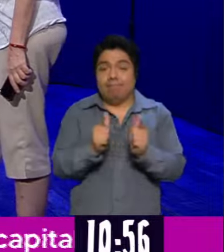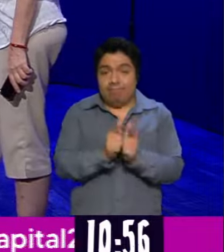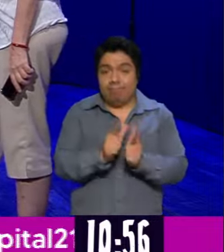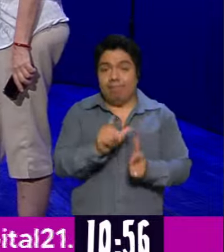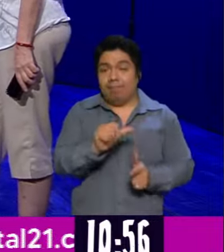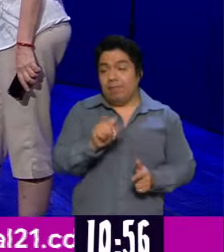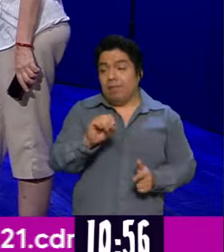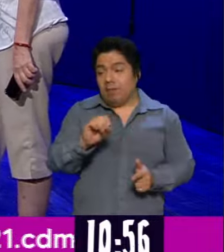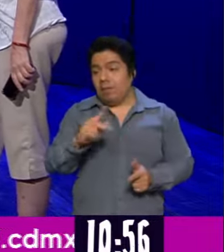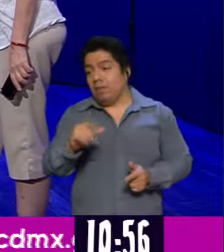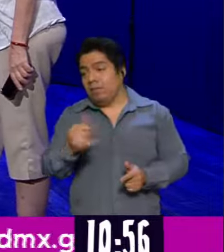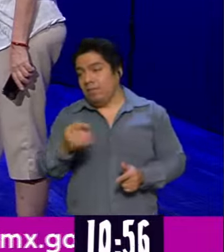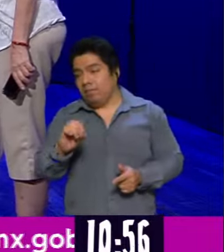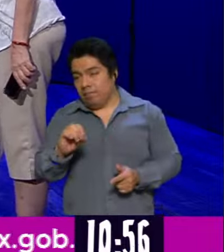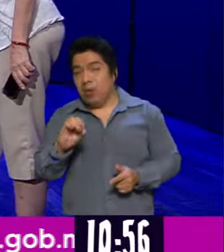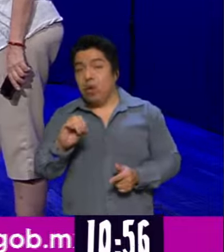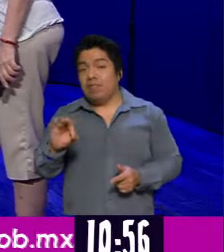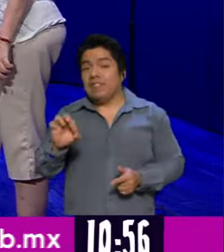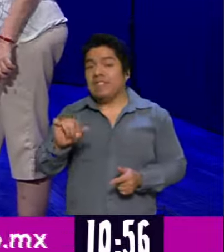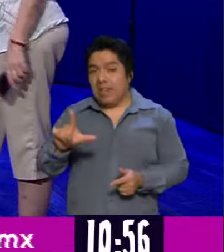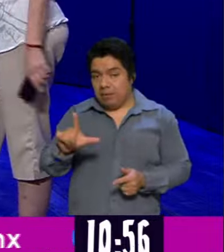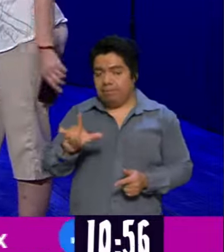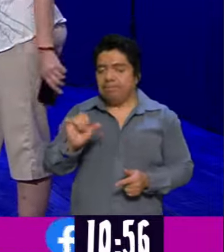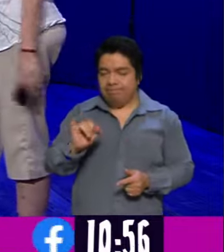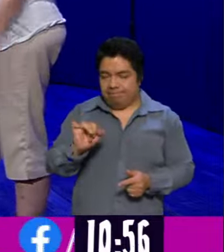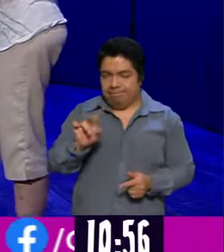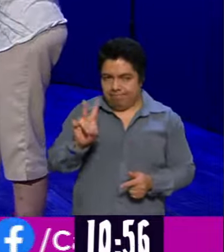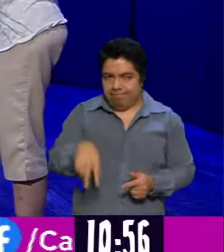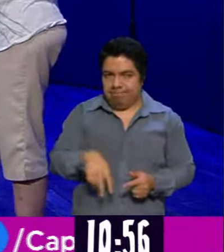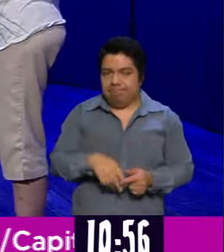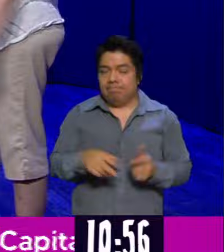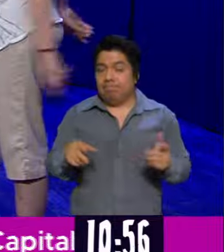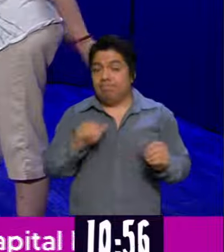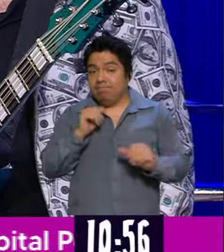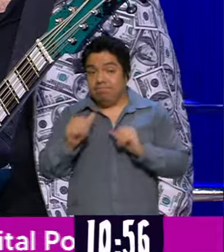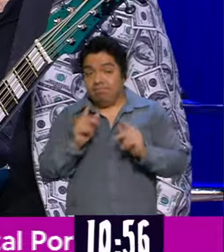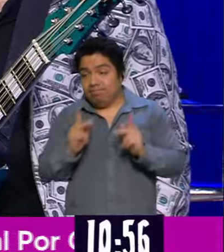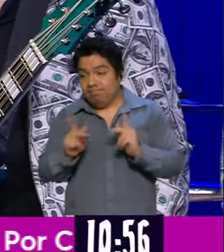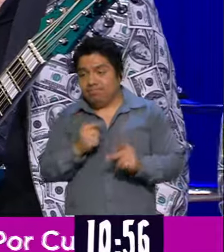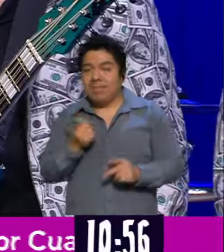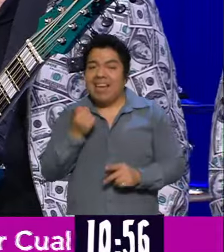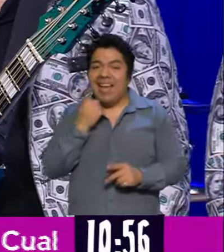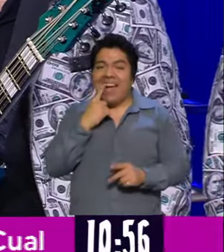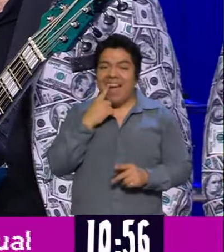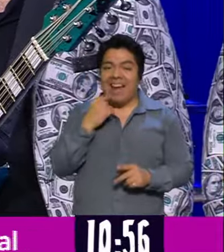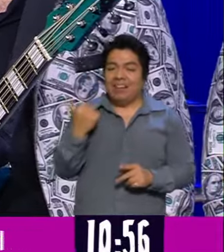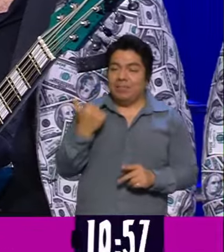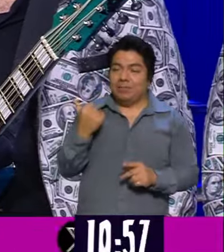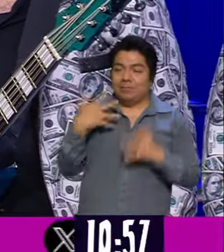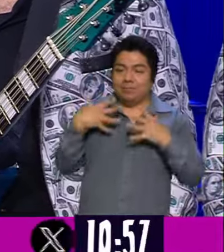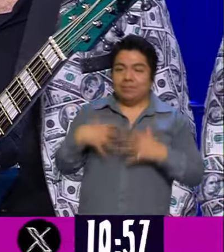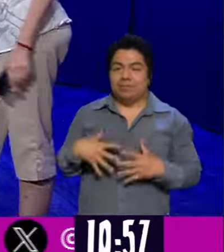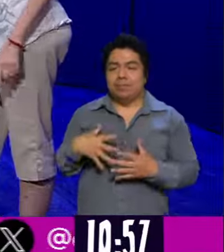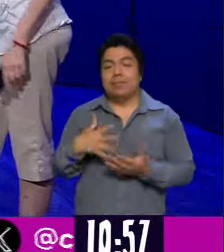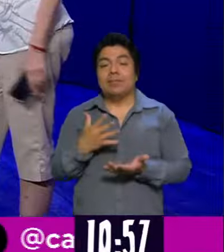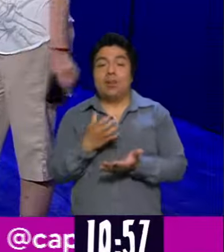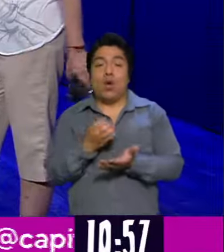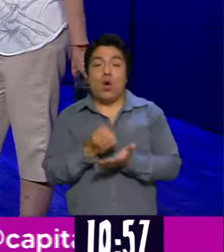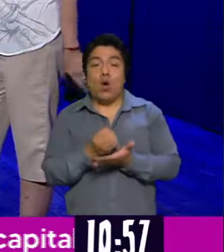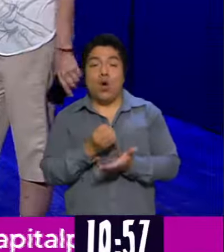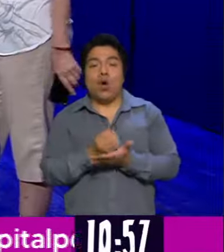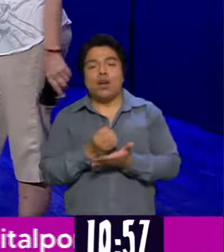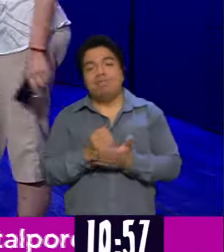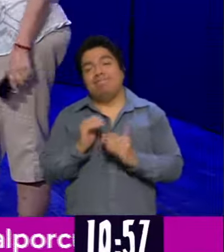Alto Proyecto Oficial. Es correcto. Ya si no hablan acá con el caimán que trae el traje de oro. Ahí hay